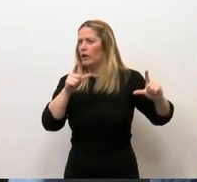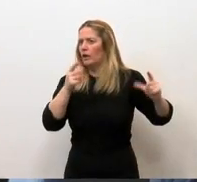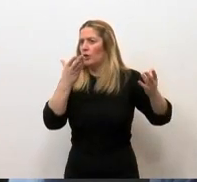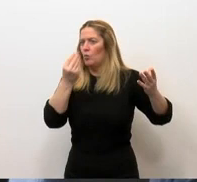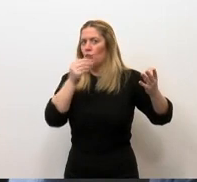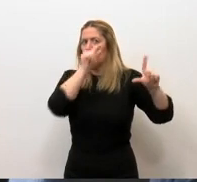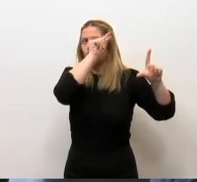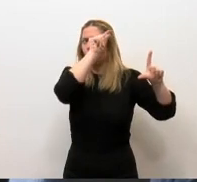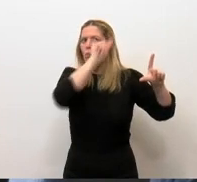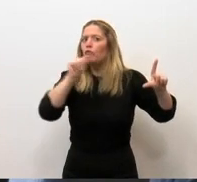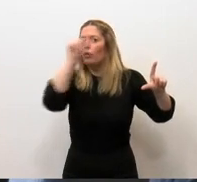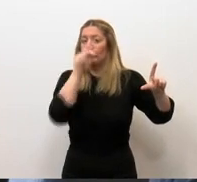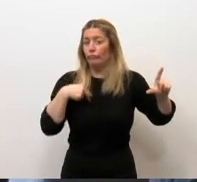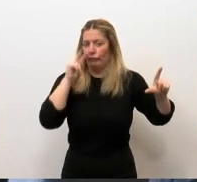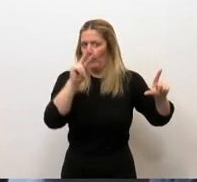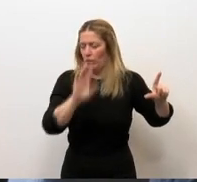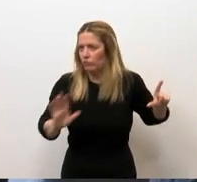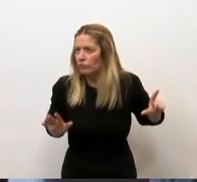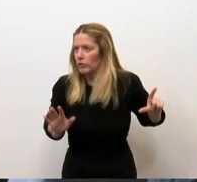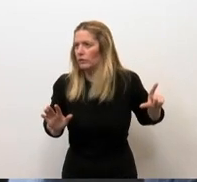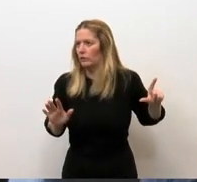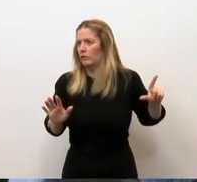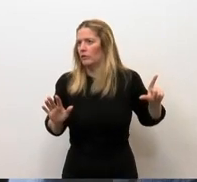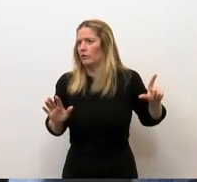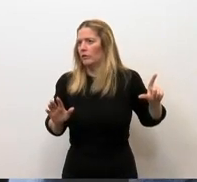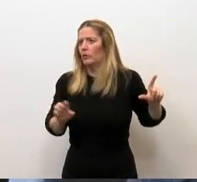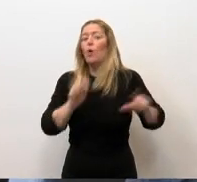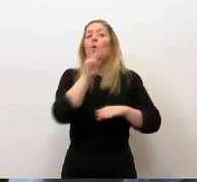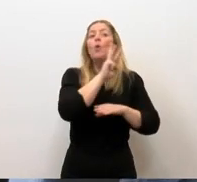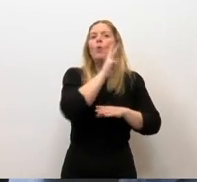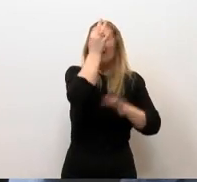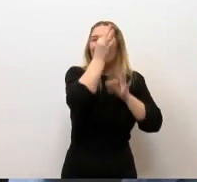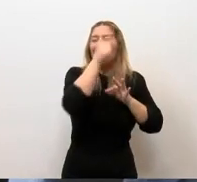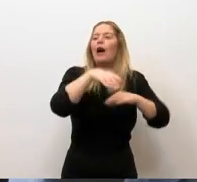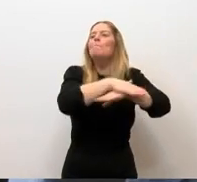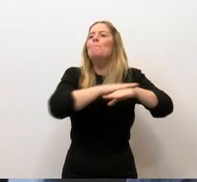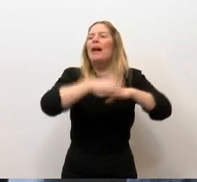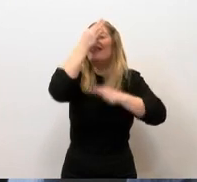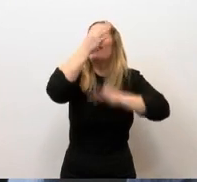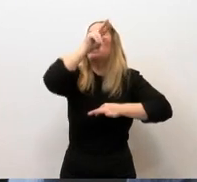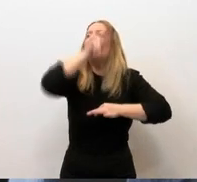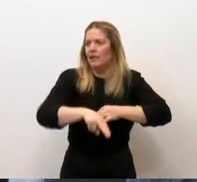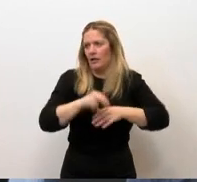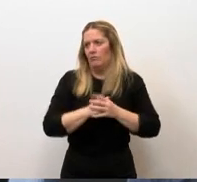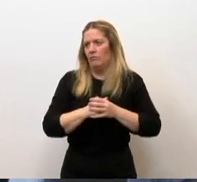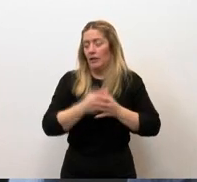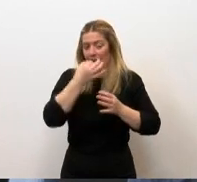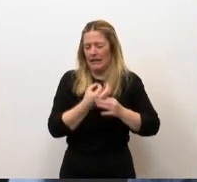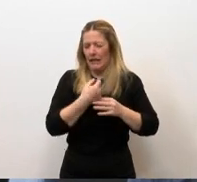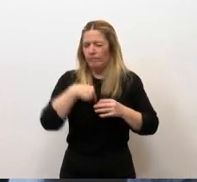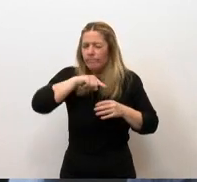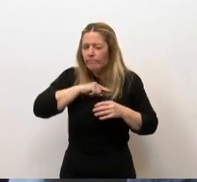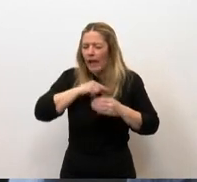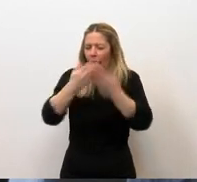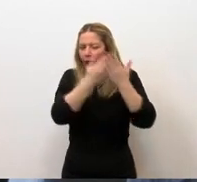¿Vale? Entonces, Wikidata es la base de datos. Entonces, si analizamos, en